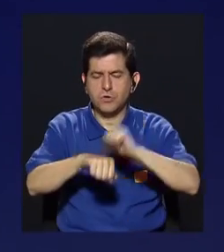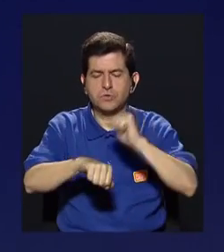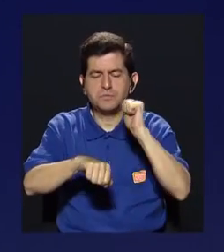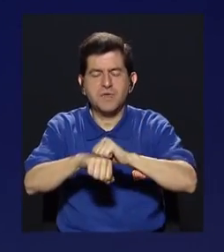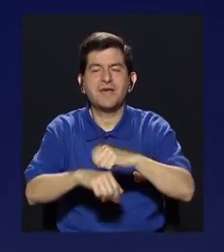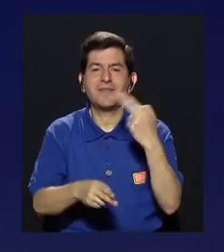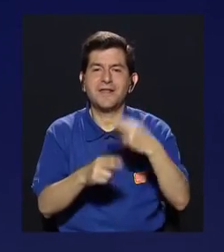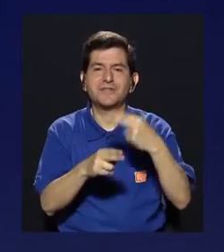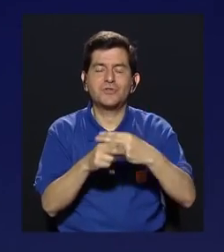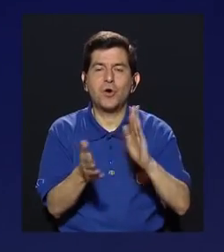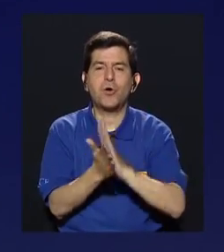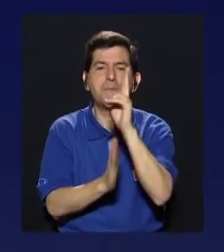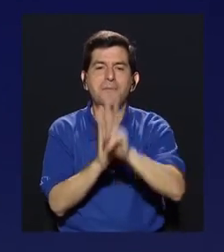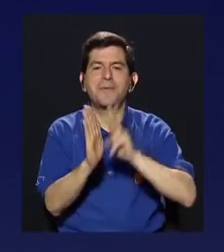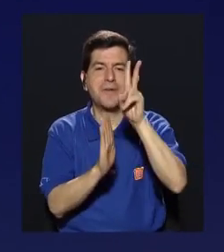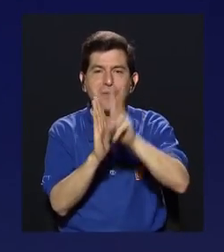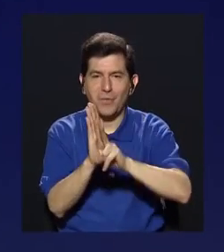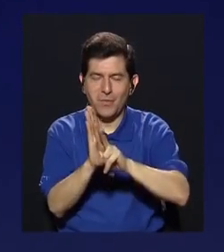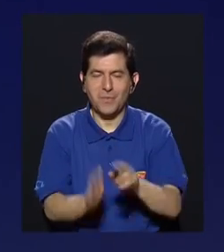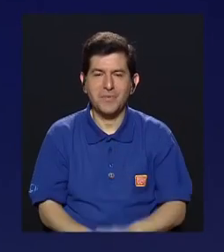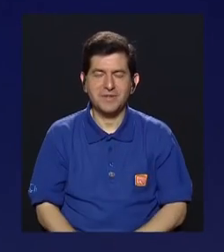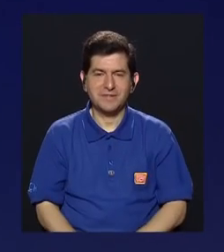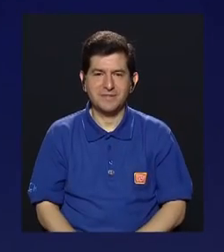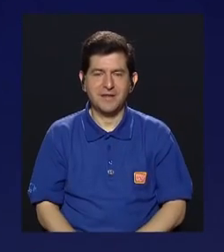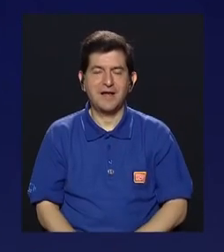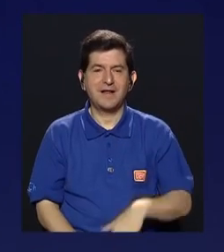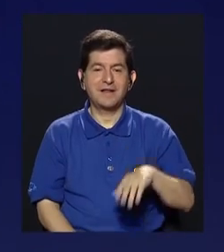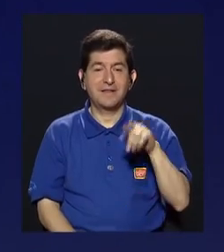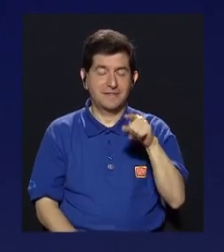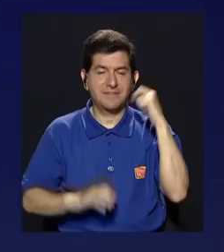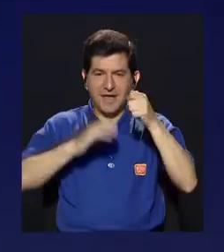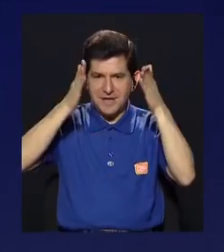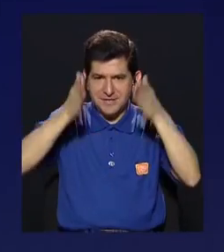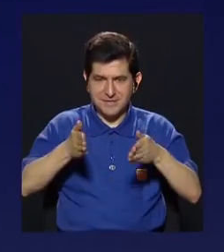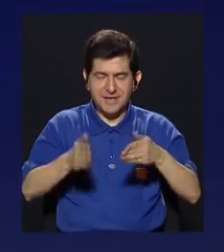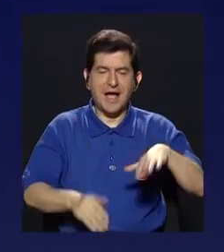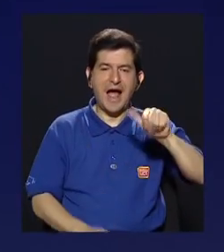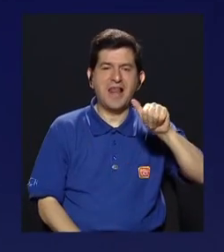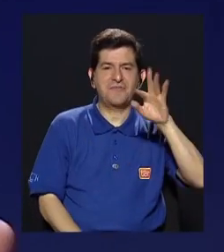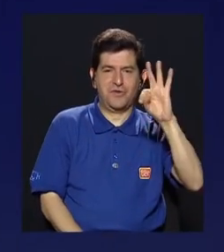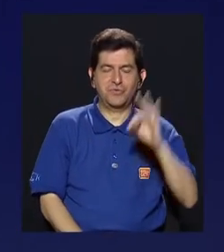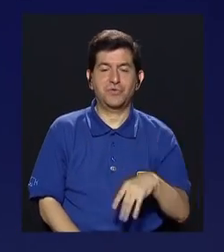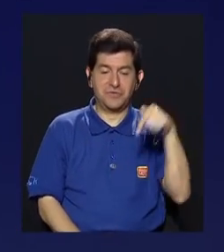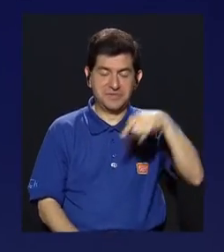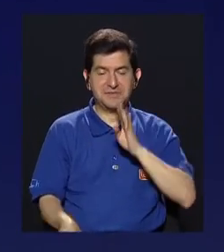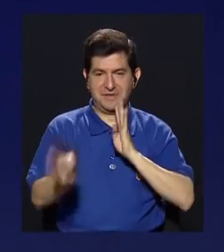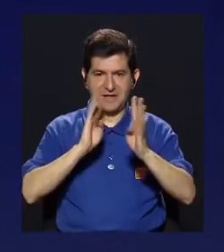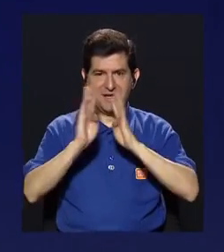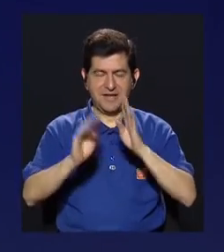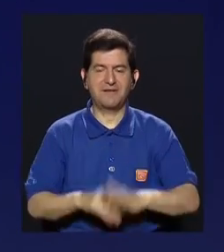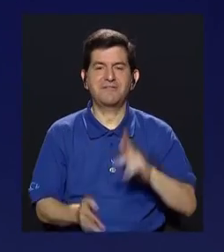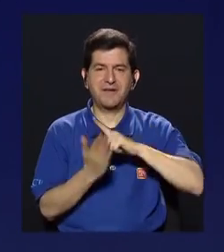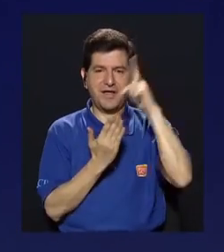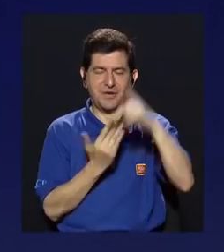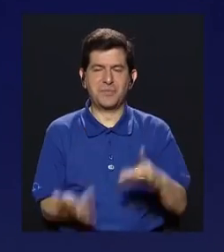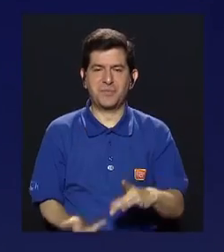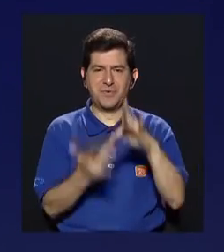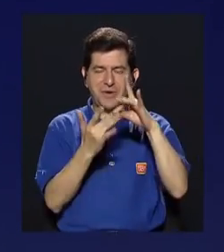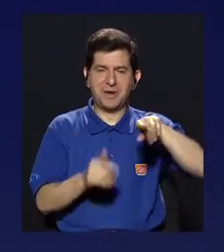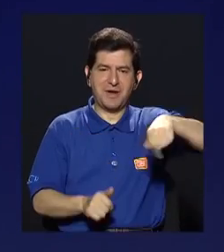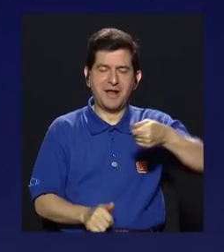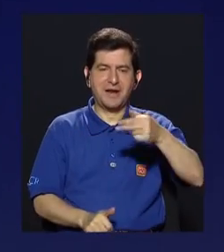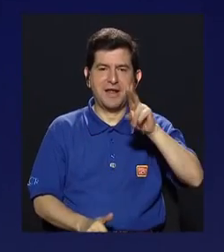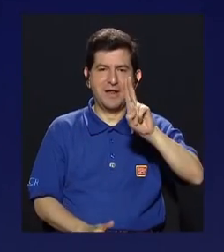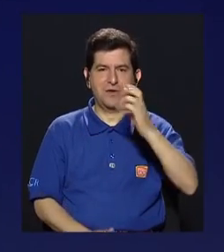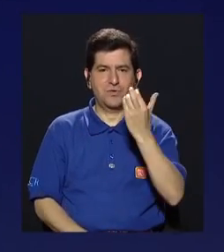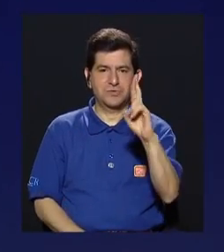ese es el nombre del documental del documentalista cineasta costarricense álvaro actores con quien estamos conversando en este programa especial del